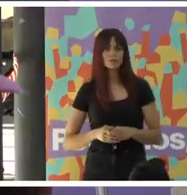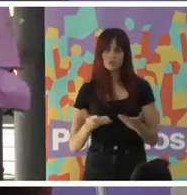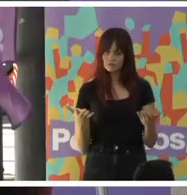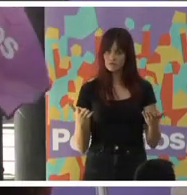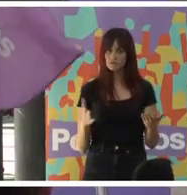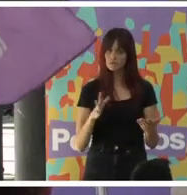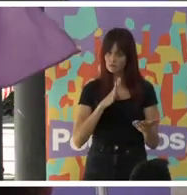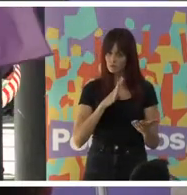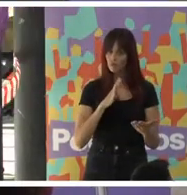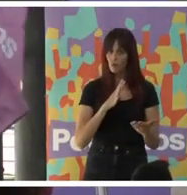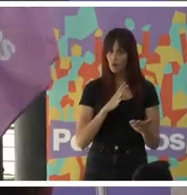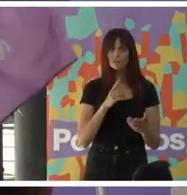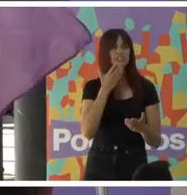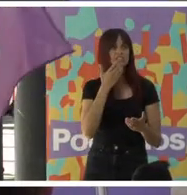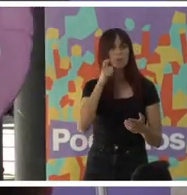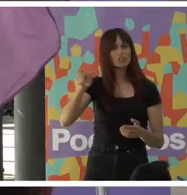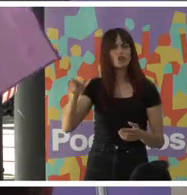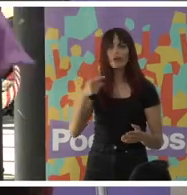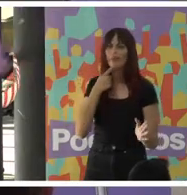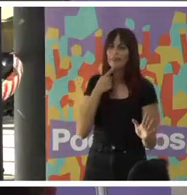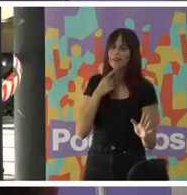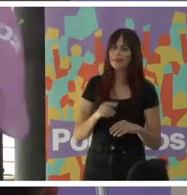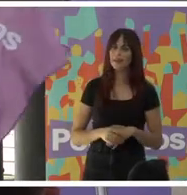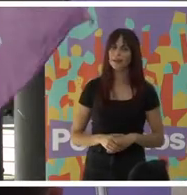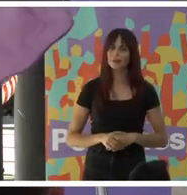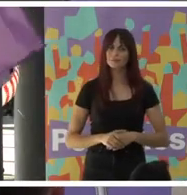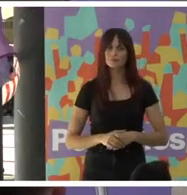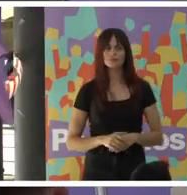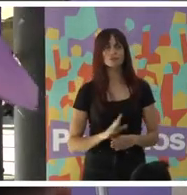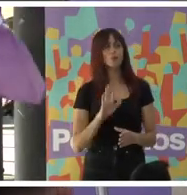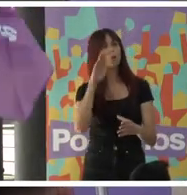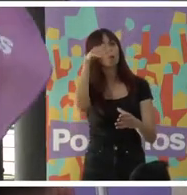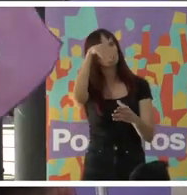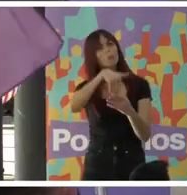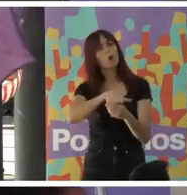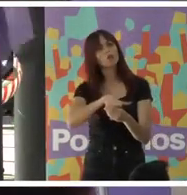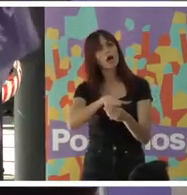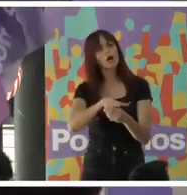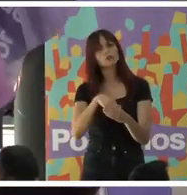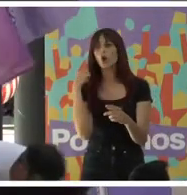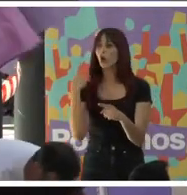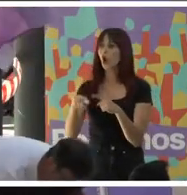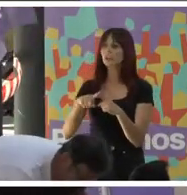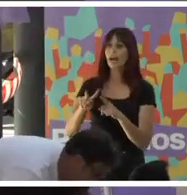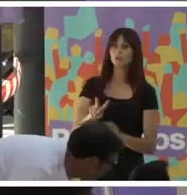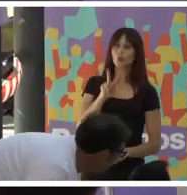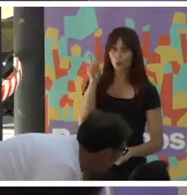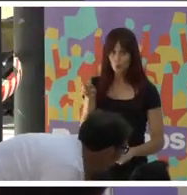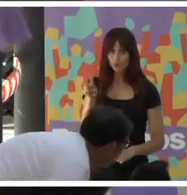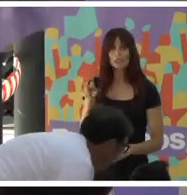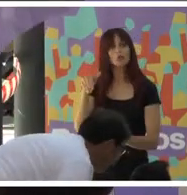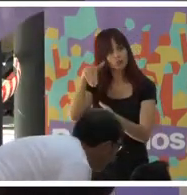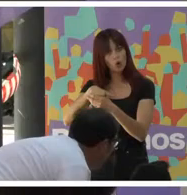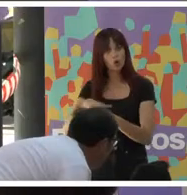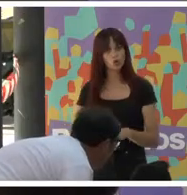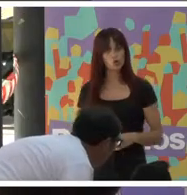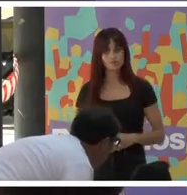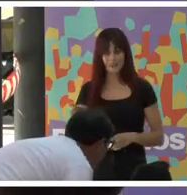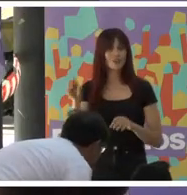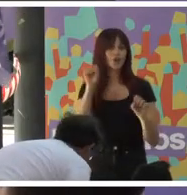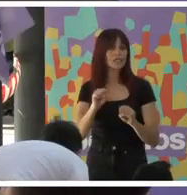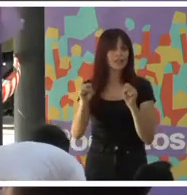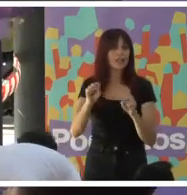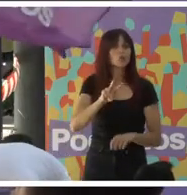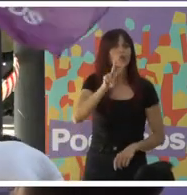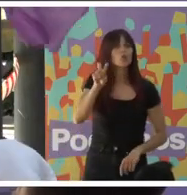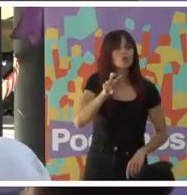tanto, mucho de quienes os hablen de que solo hay que votar a los que hacen cosas útiles, que ellos defienden la